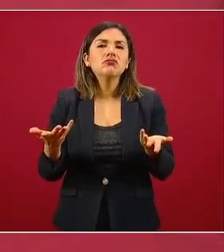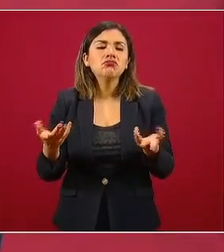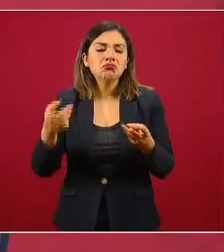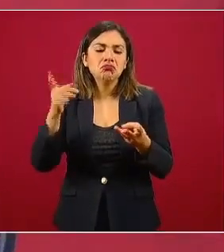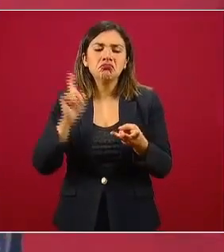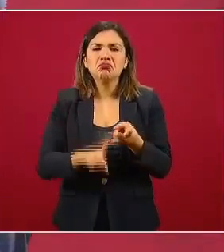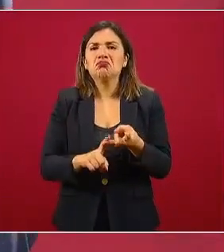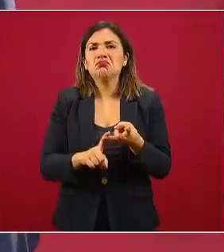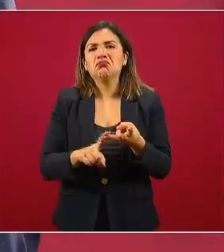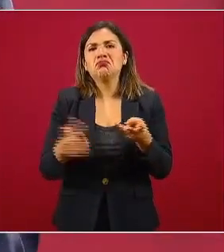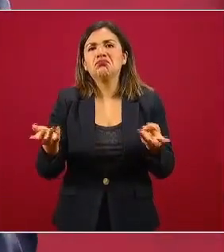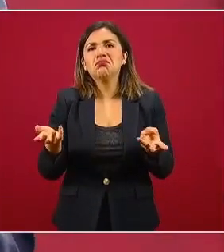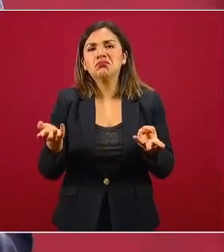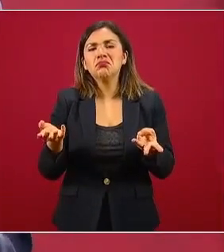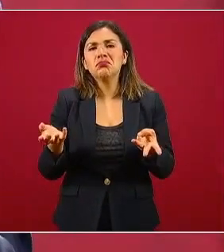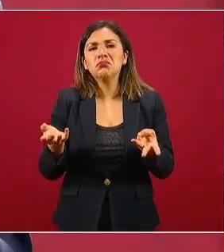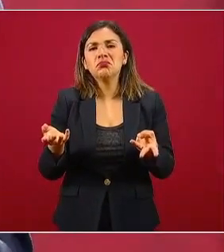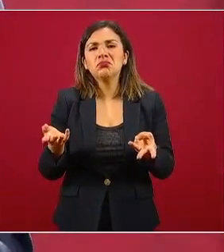sus